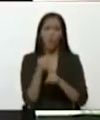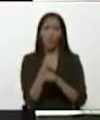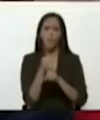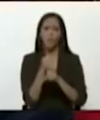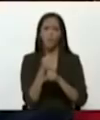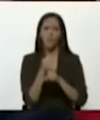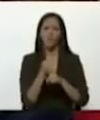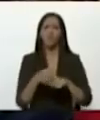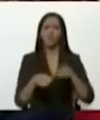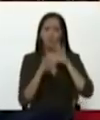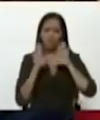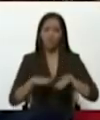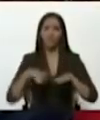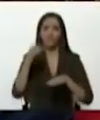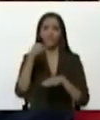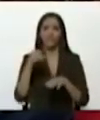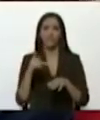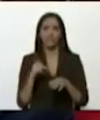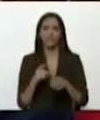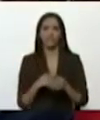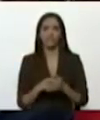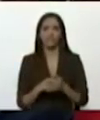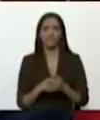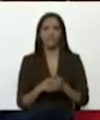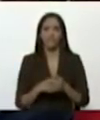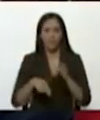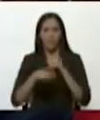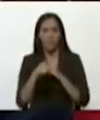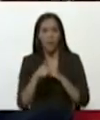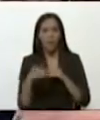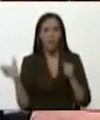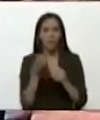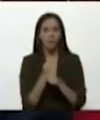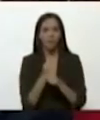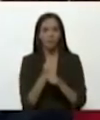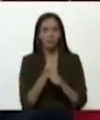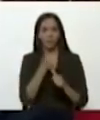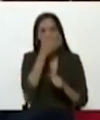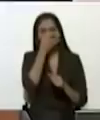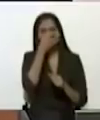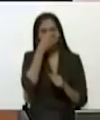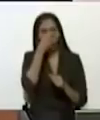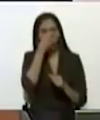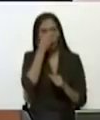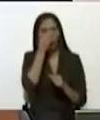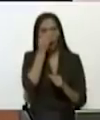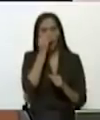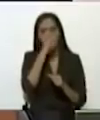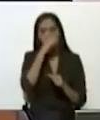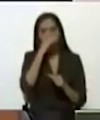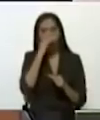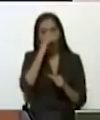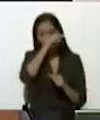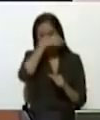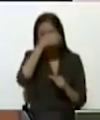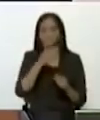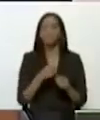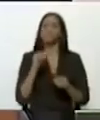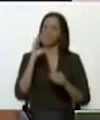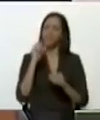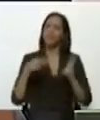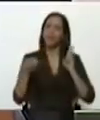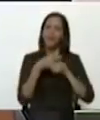nombre porque ese nombre es... Golpe, vamos ahorita al programa. Hablamos de la chiva. Hablemos de la etiqueta. Golpe frustrado en